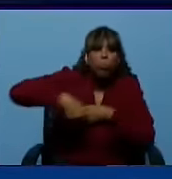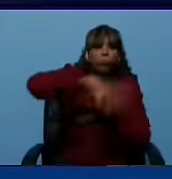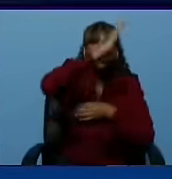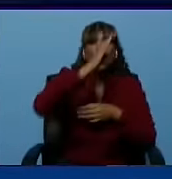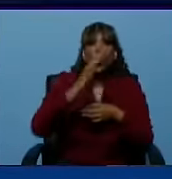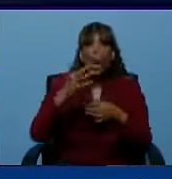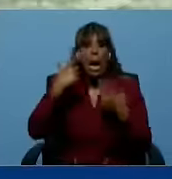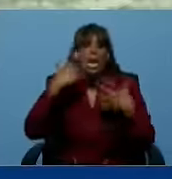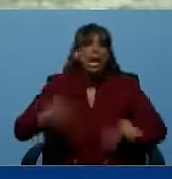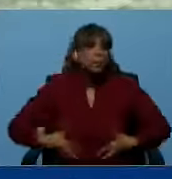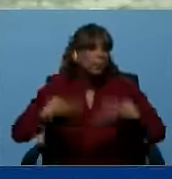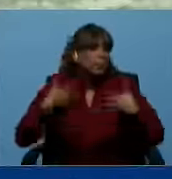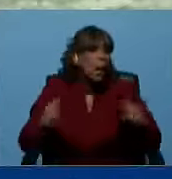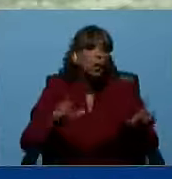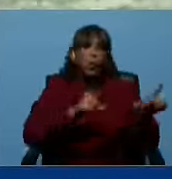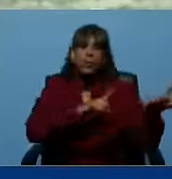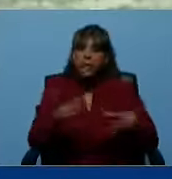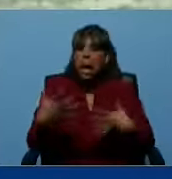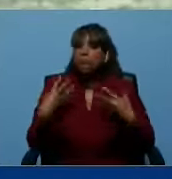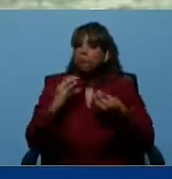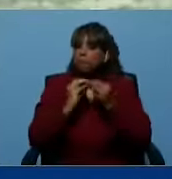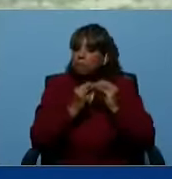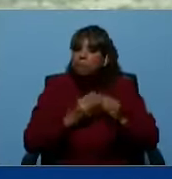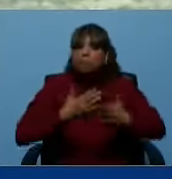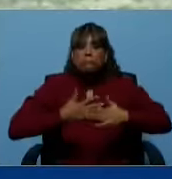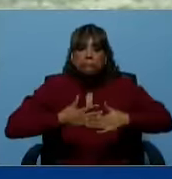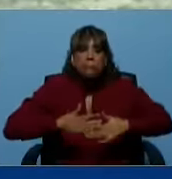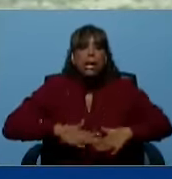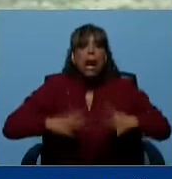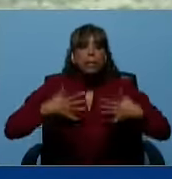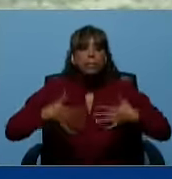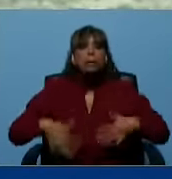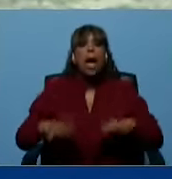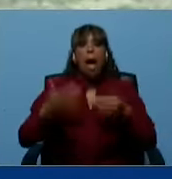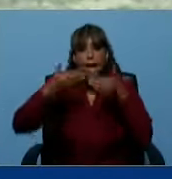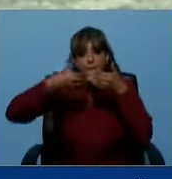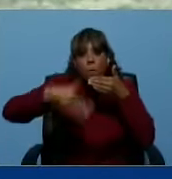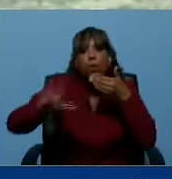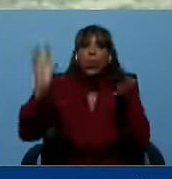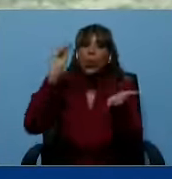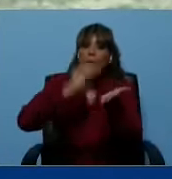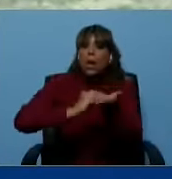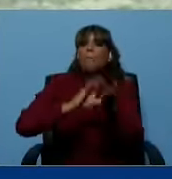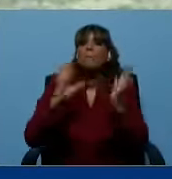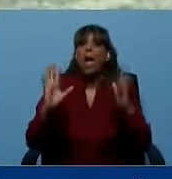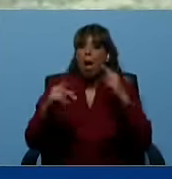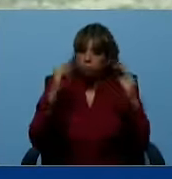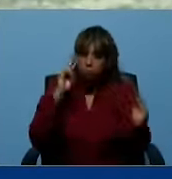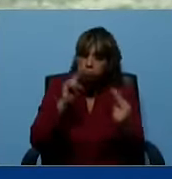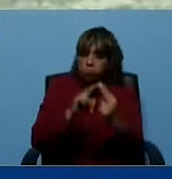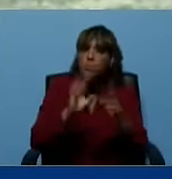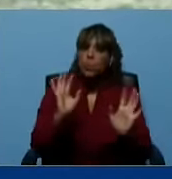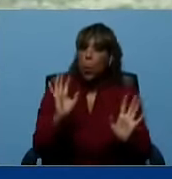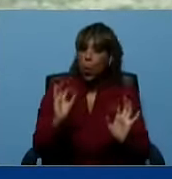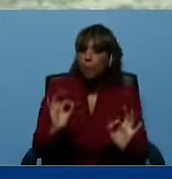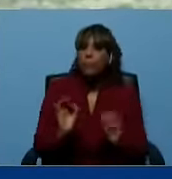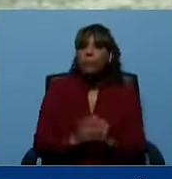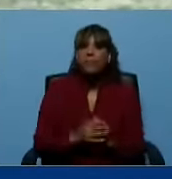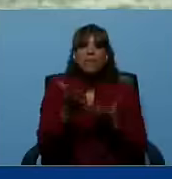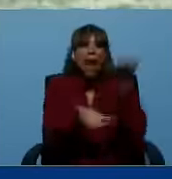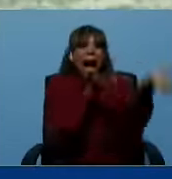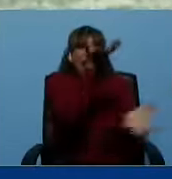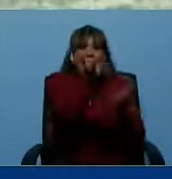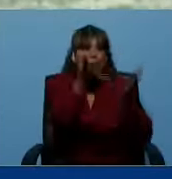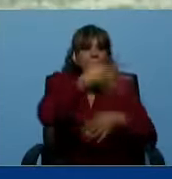Está ya sano, recuperándose. Y pronto, bueno, nos vamos a ver. Y van a quemar